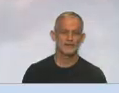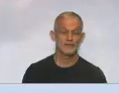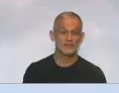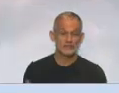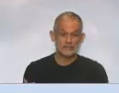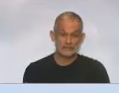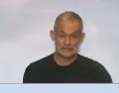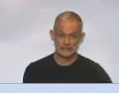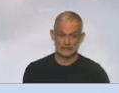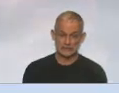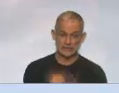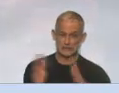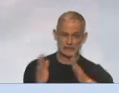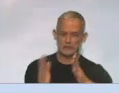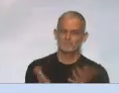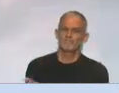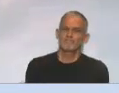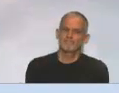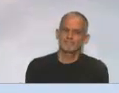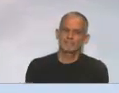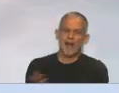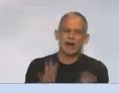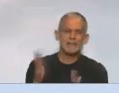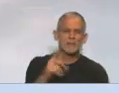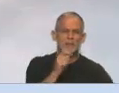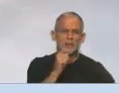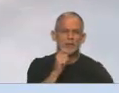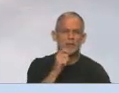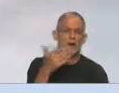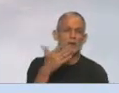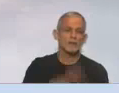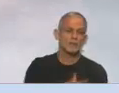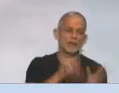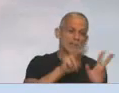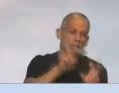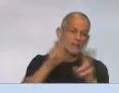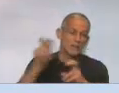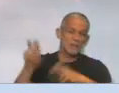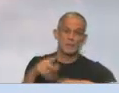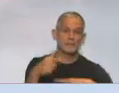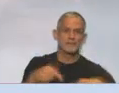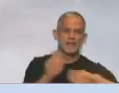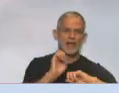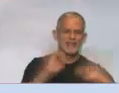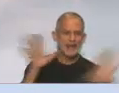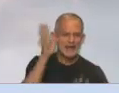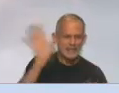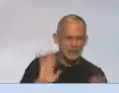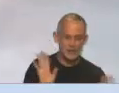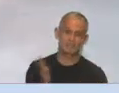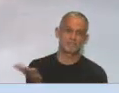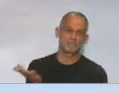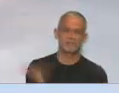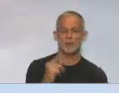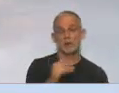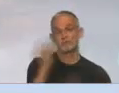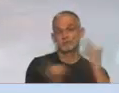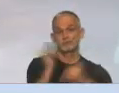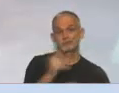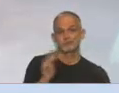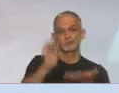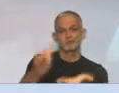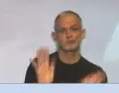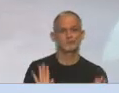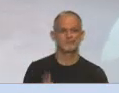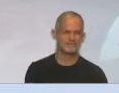quería salir por un instante de lo pragmático que es muchas veces el periodismo, que hablamos de cosas que son terribles, porque son, las trasladamos como información.